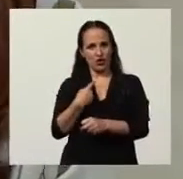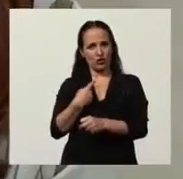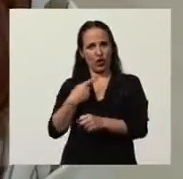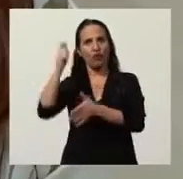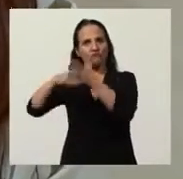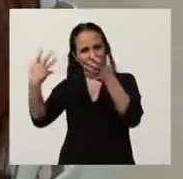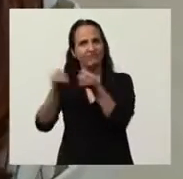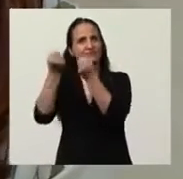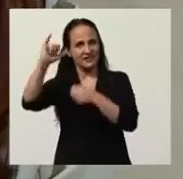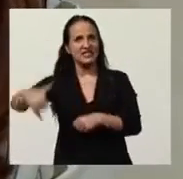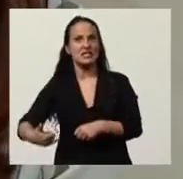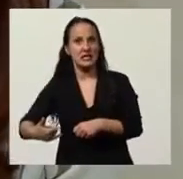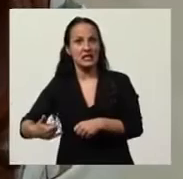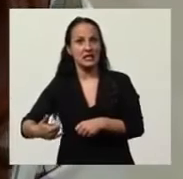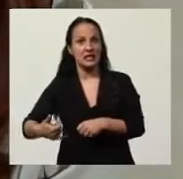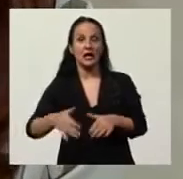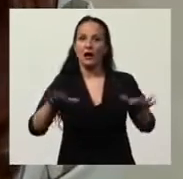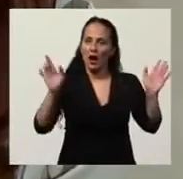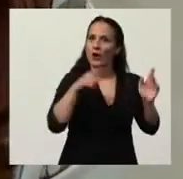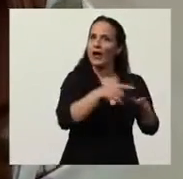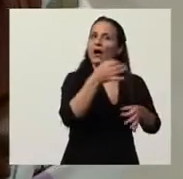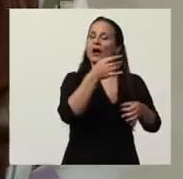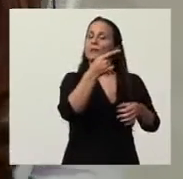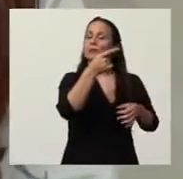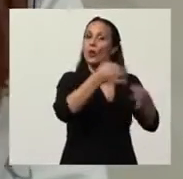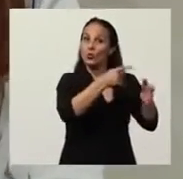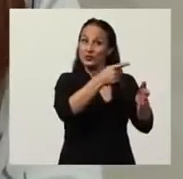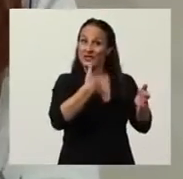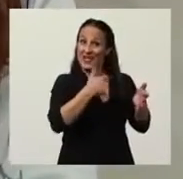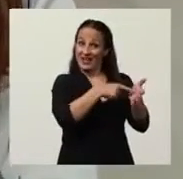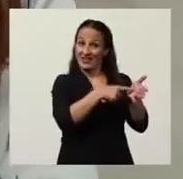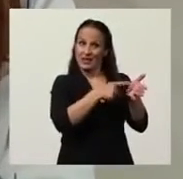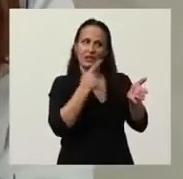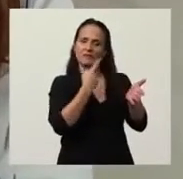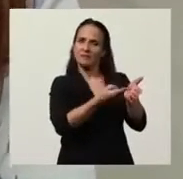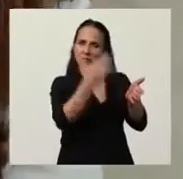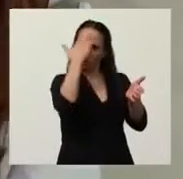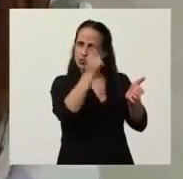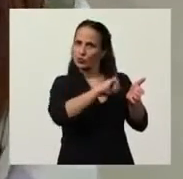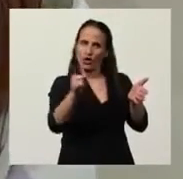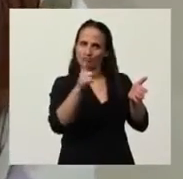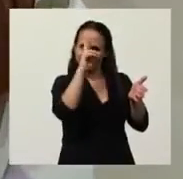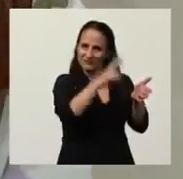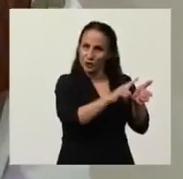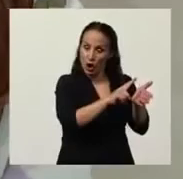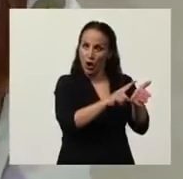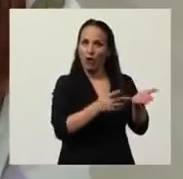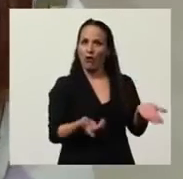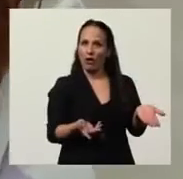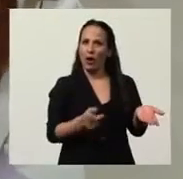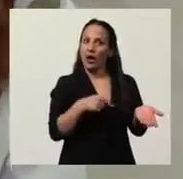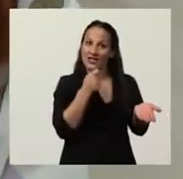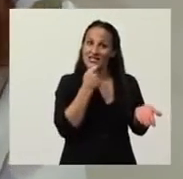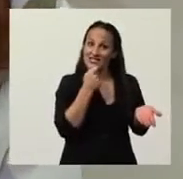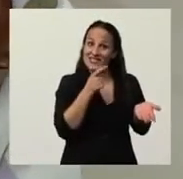declarado inconstitucional por la justicia argentina nosotros estaríamos en condiciones de hacerle de ser exigirles